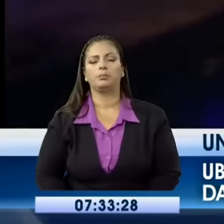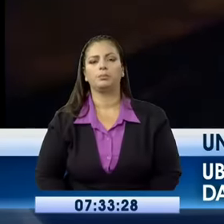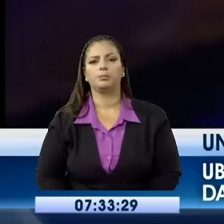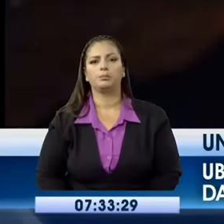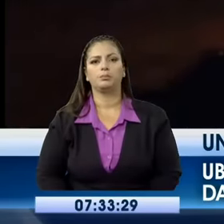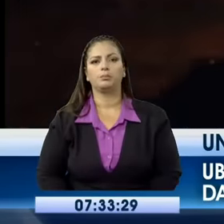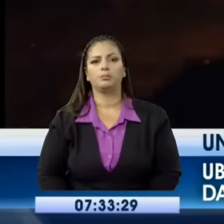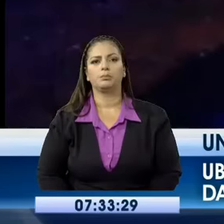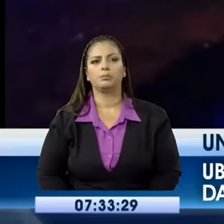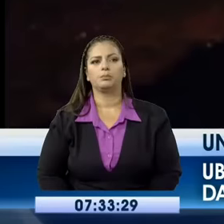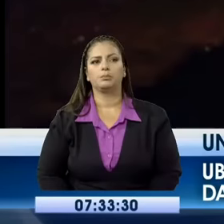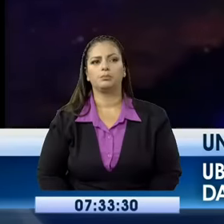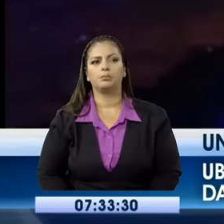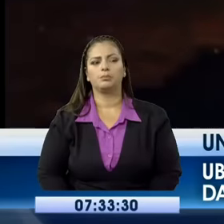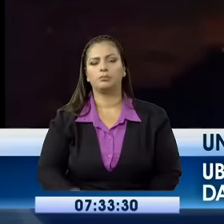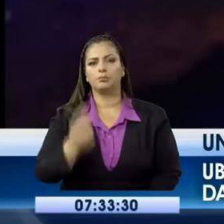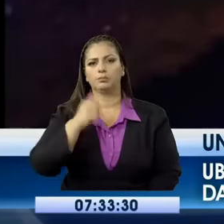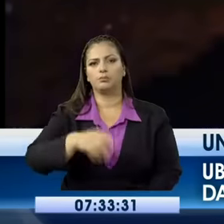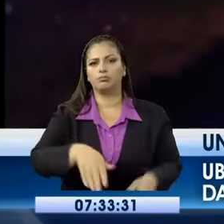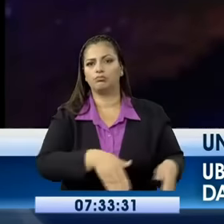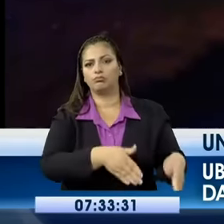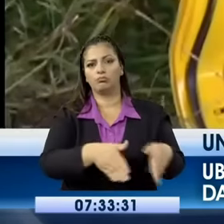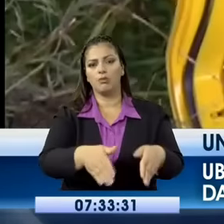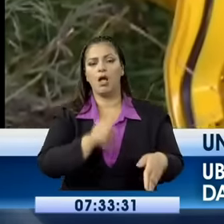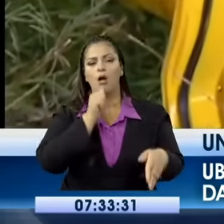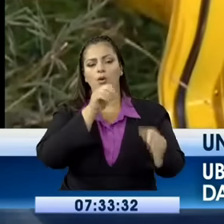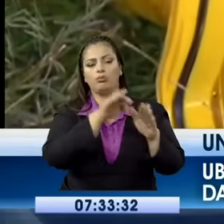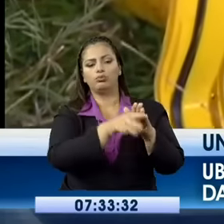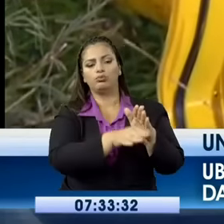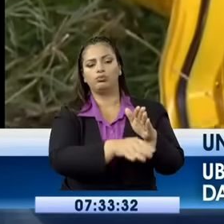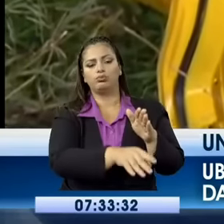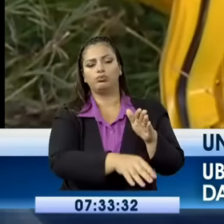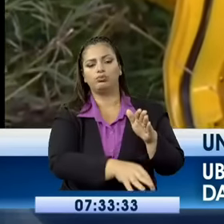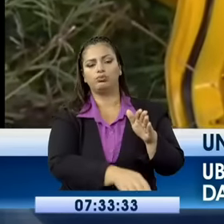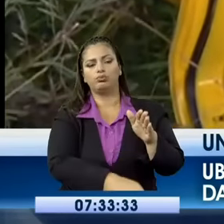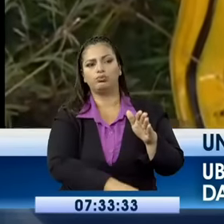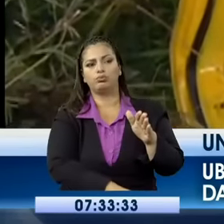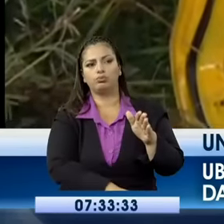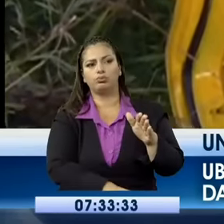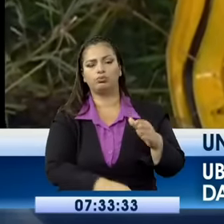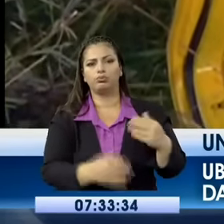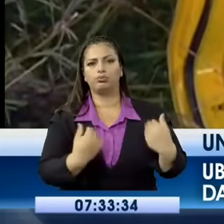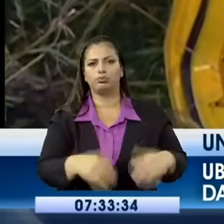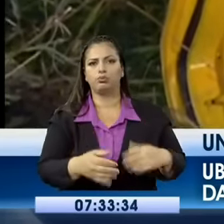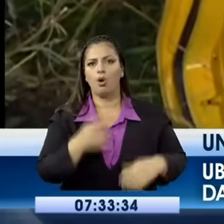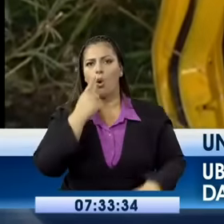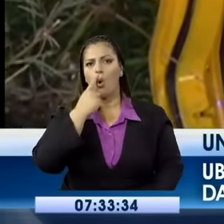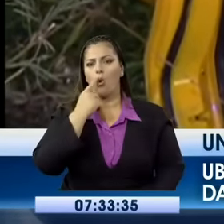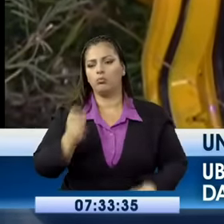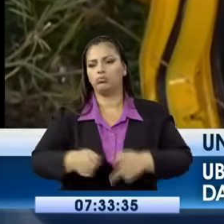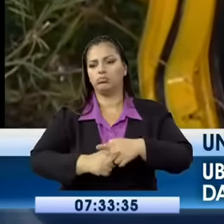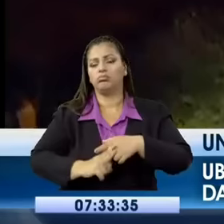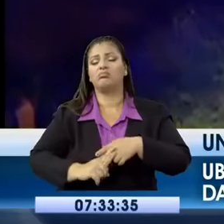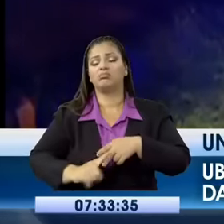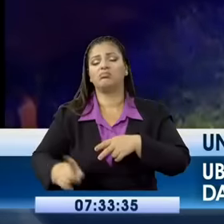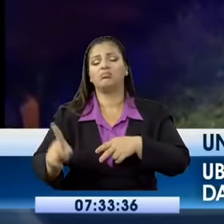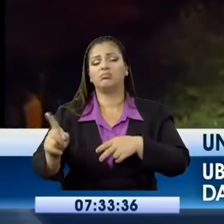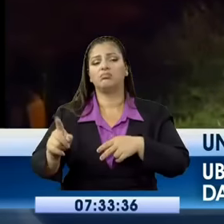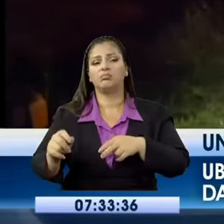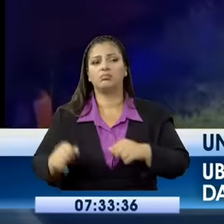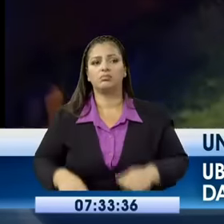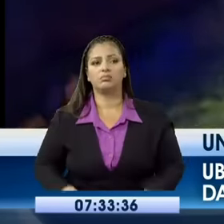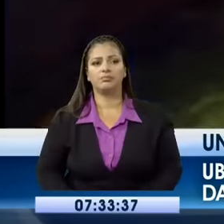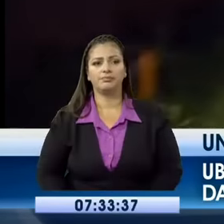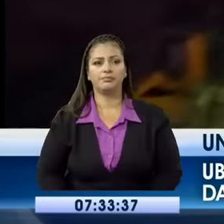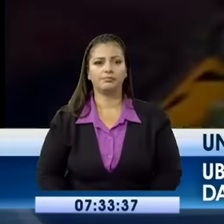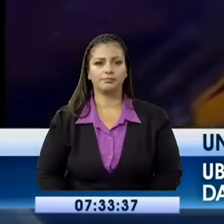conductor el canal se encontraba con poca agua de lo contrario no hubiese podido salir fácilmente del vehículo como